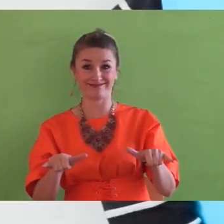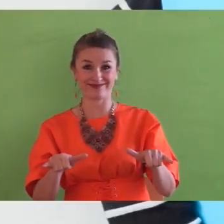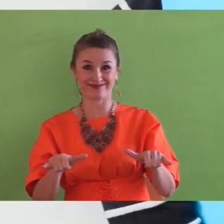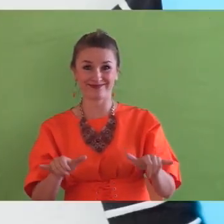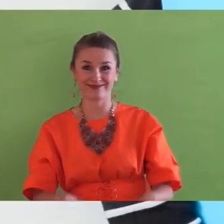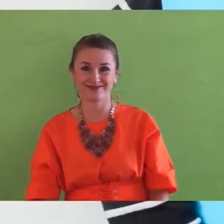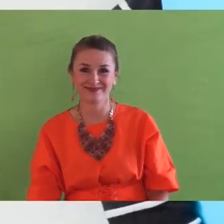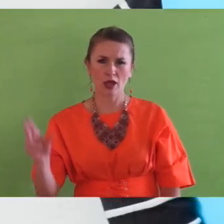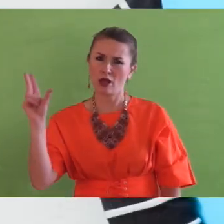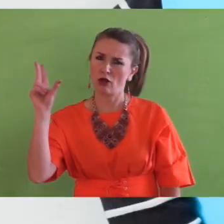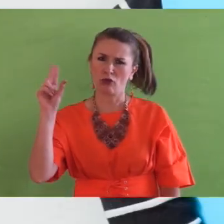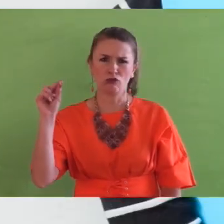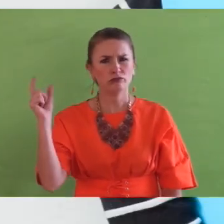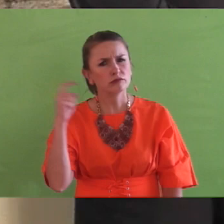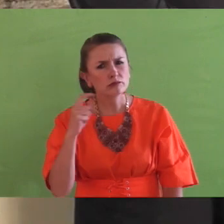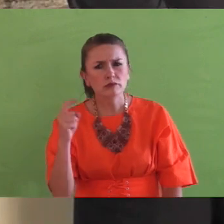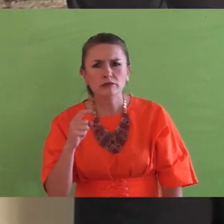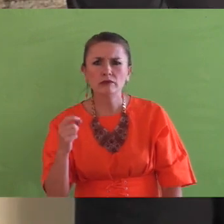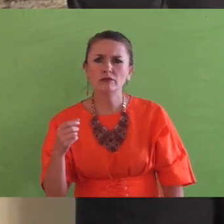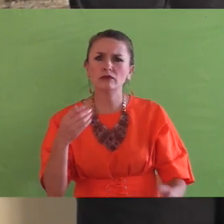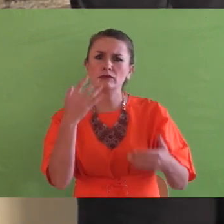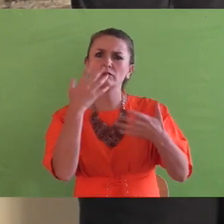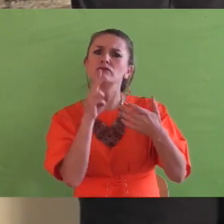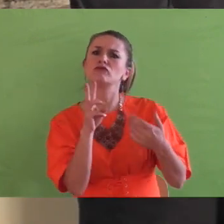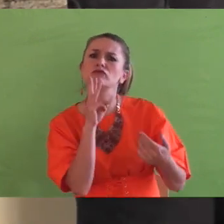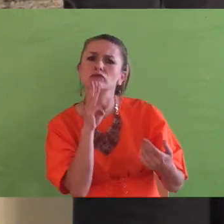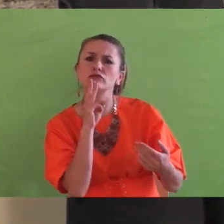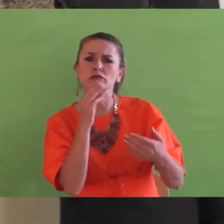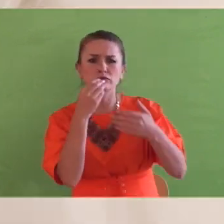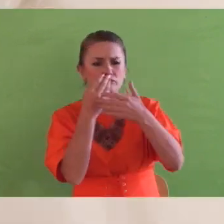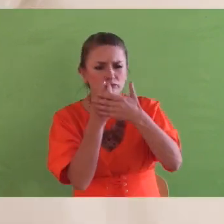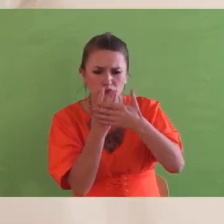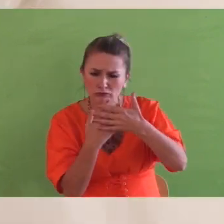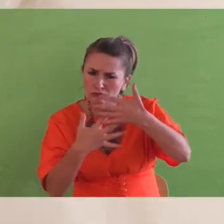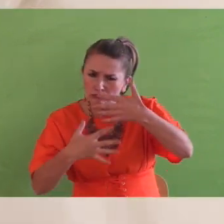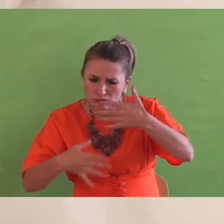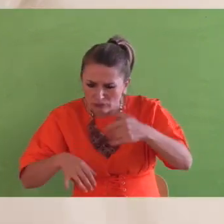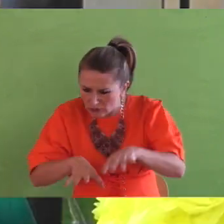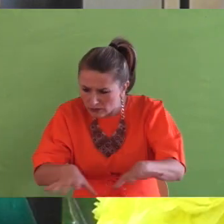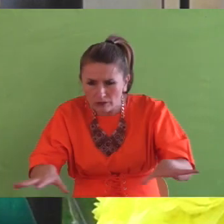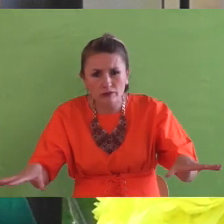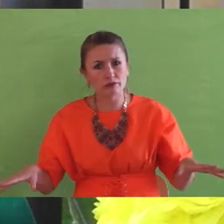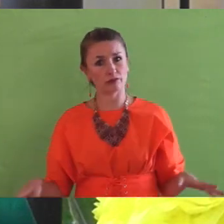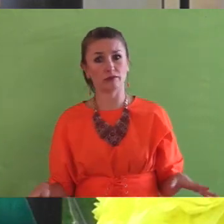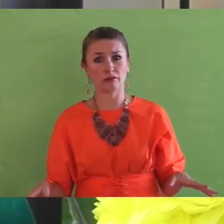lugar. No es necesario derrochar el agua,